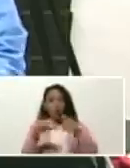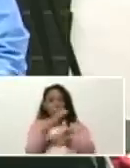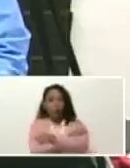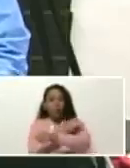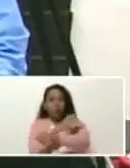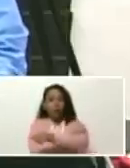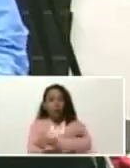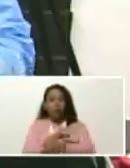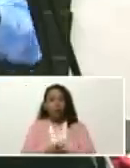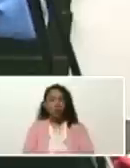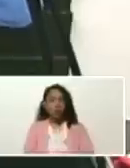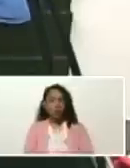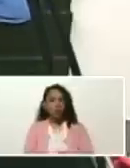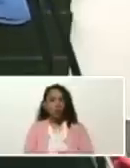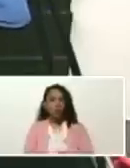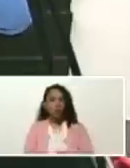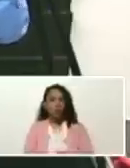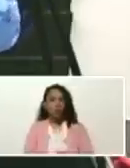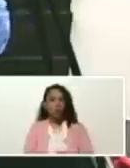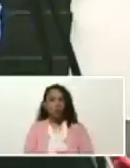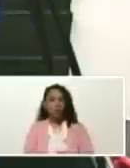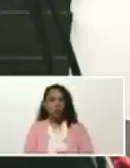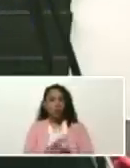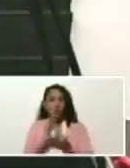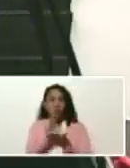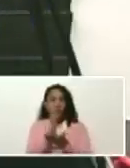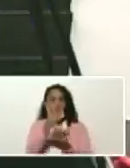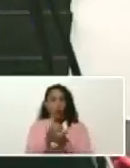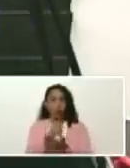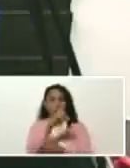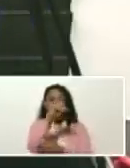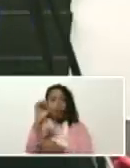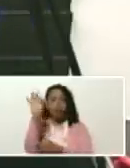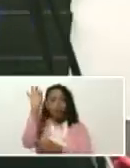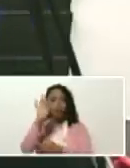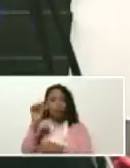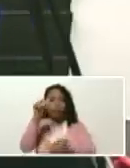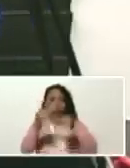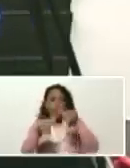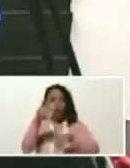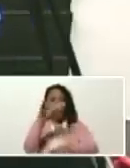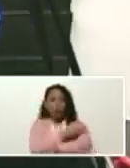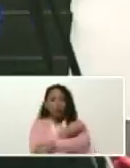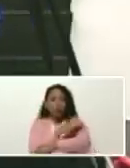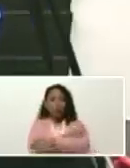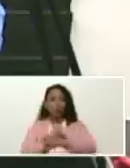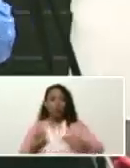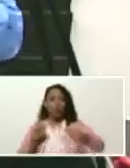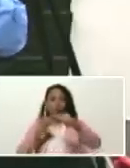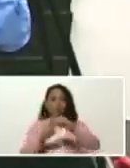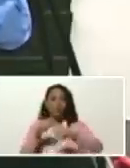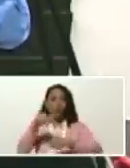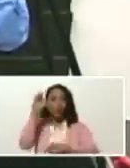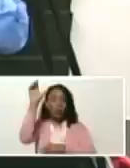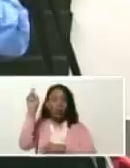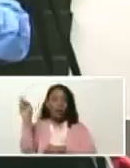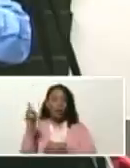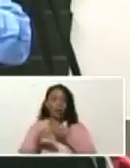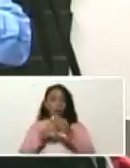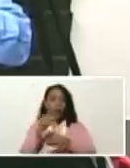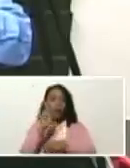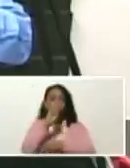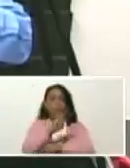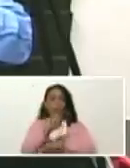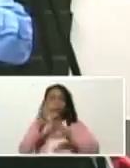oposición o sea en la torta del 100% de los votos opositores sumados en el país ellos sacaron el